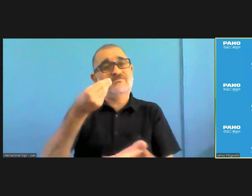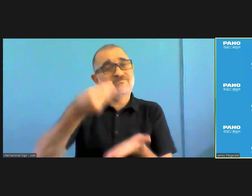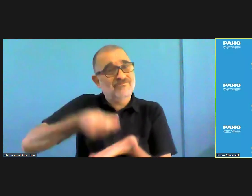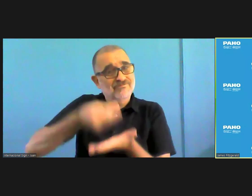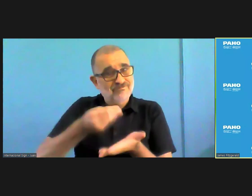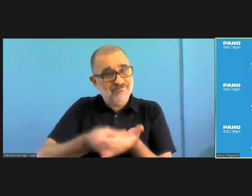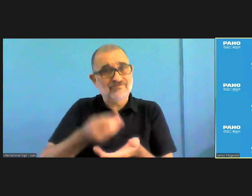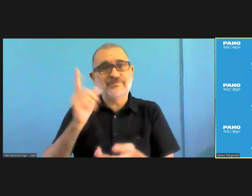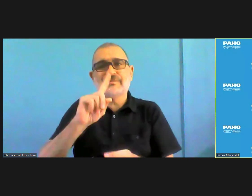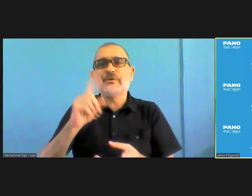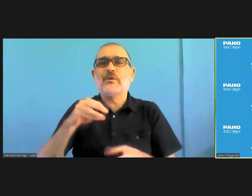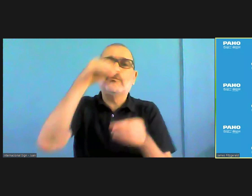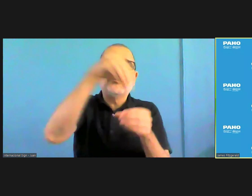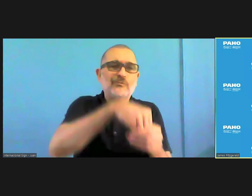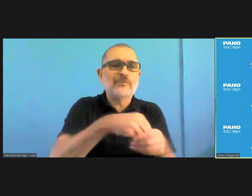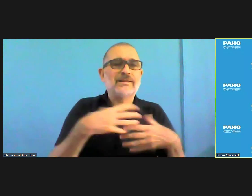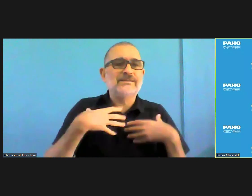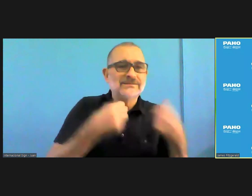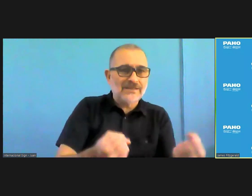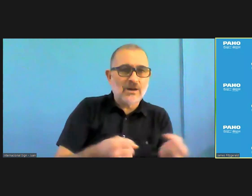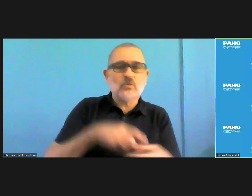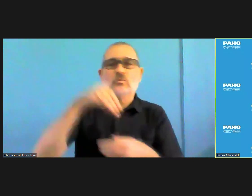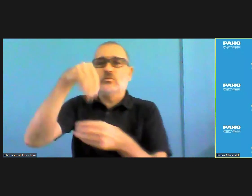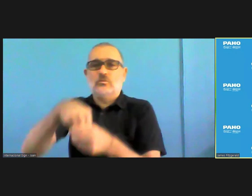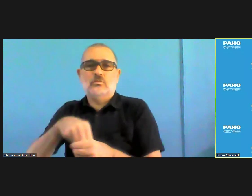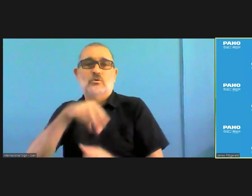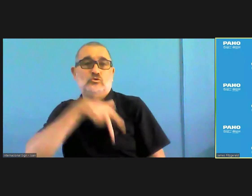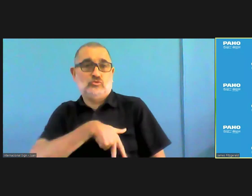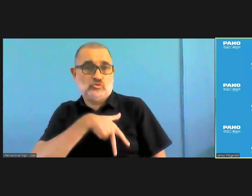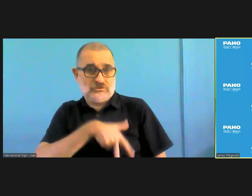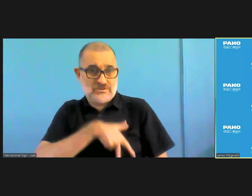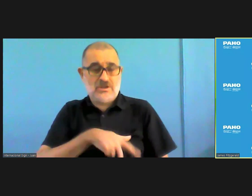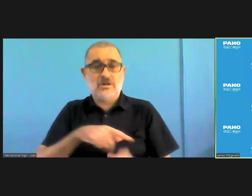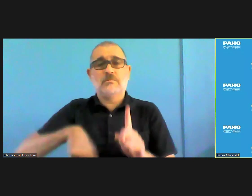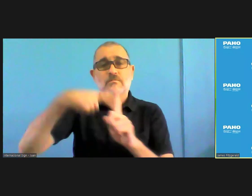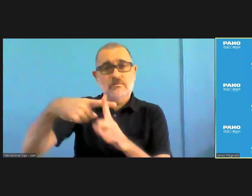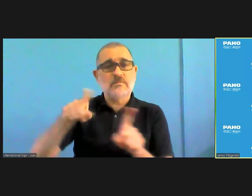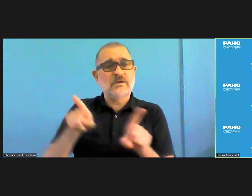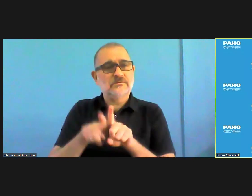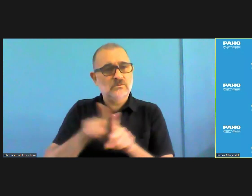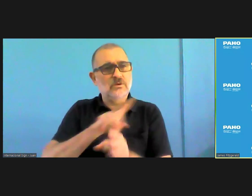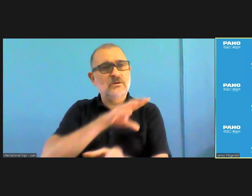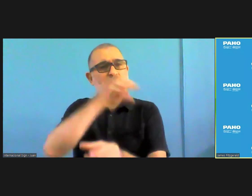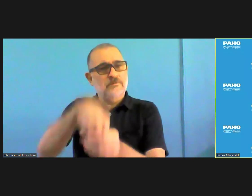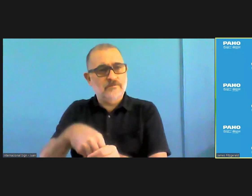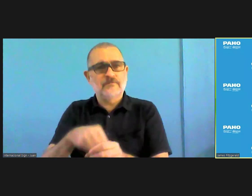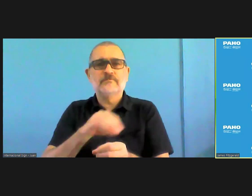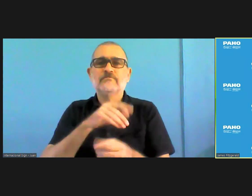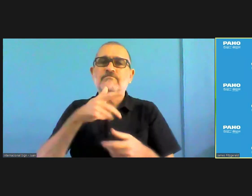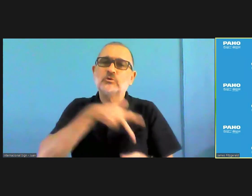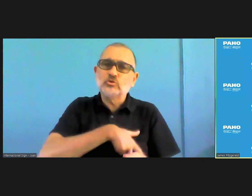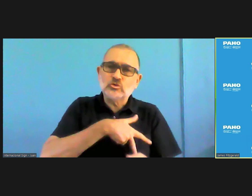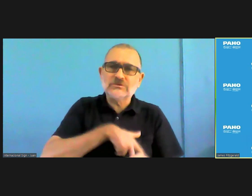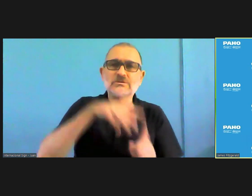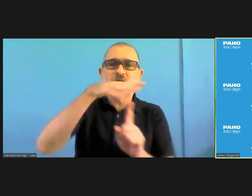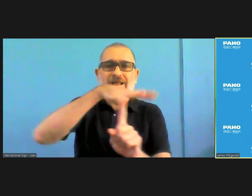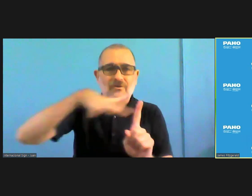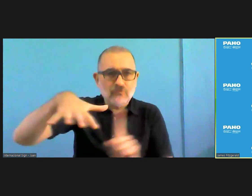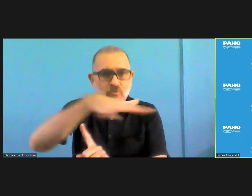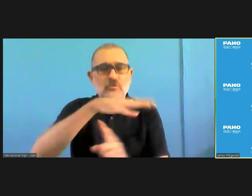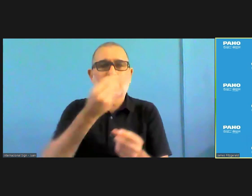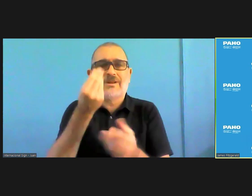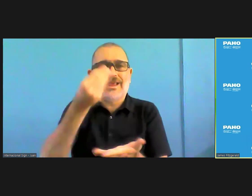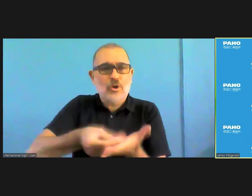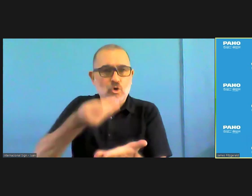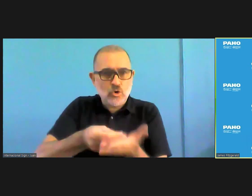abordar los determinantes sociales, económicos y sexuales de salud. Estamos muy conscientes de la precaria